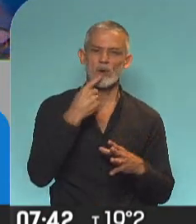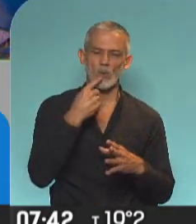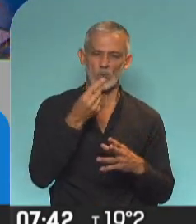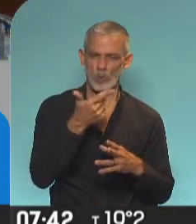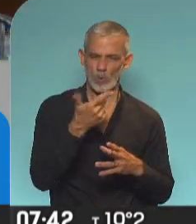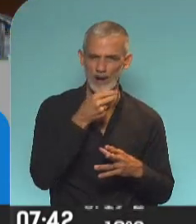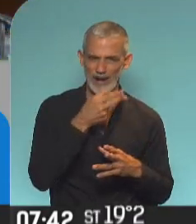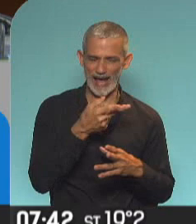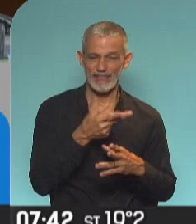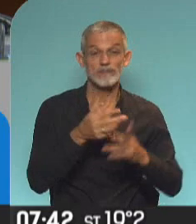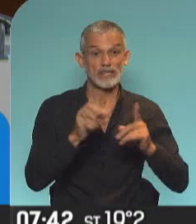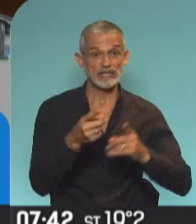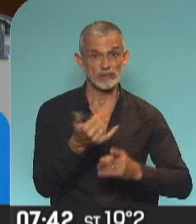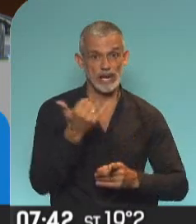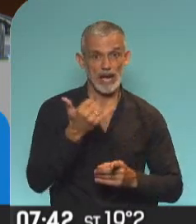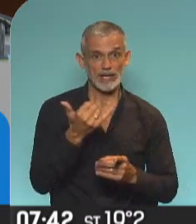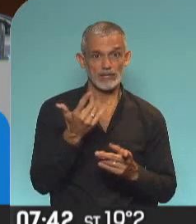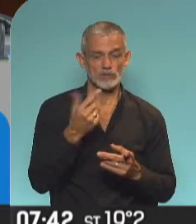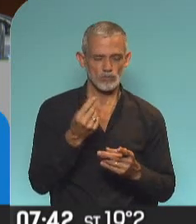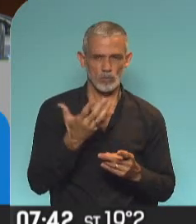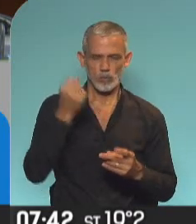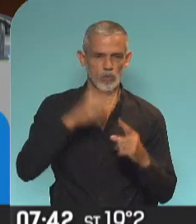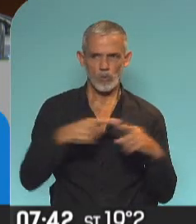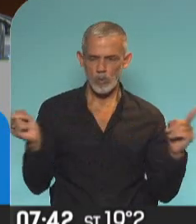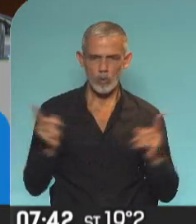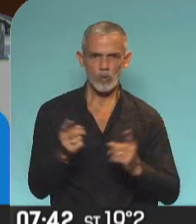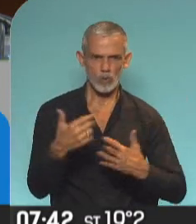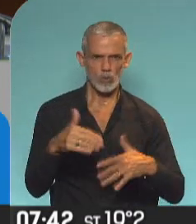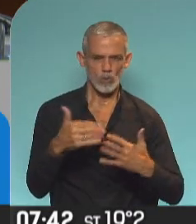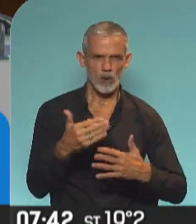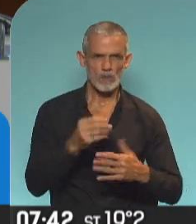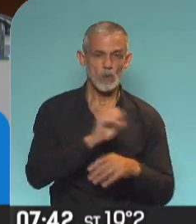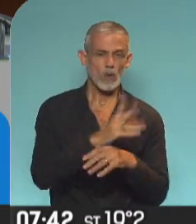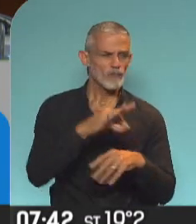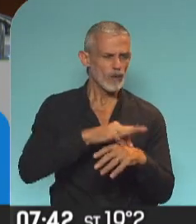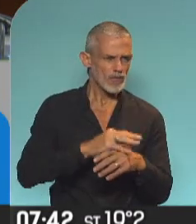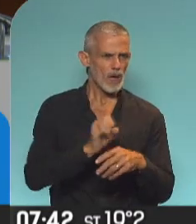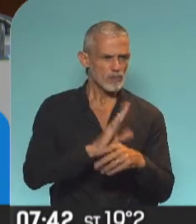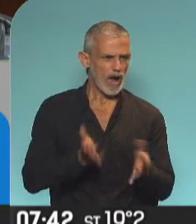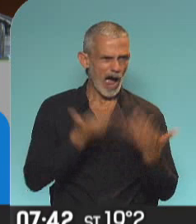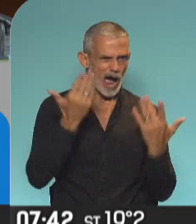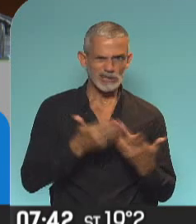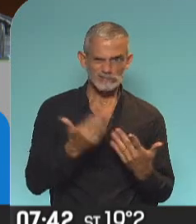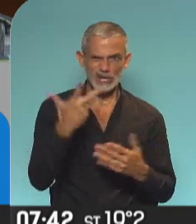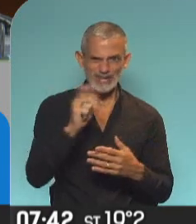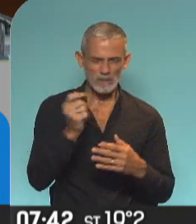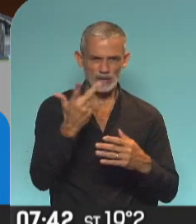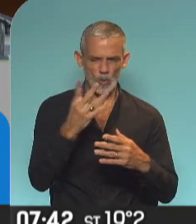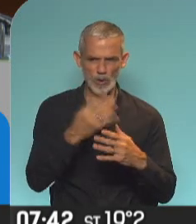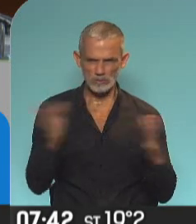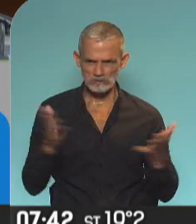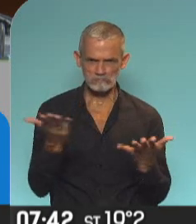gusto. Y además son los que más se tardan en recuperar, ¿no? Hay casos de gente que cursó la enfermedad, le dieron el alta, pero tardó 3 o 4 meses en